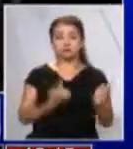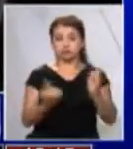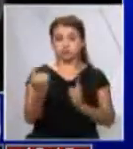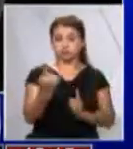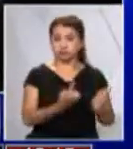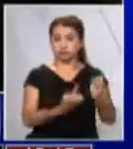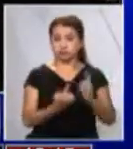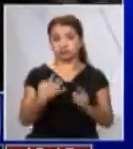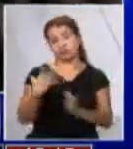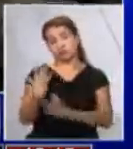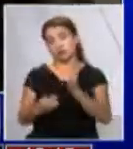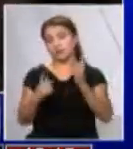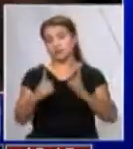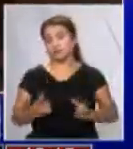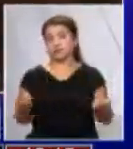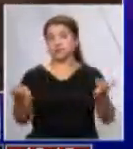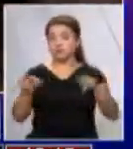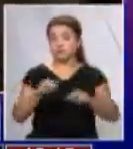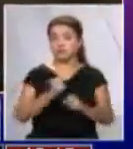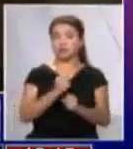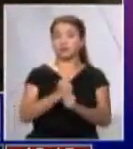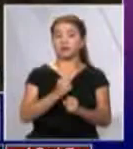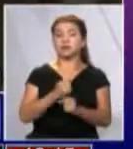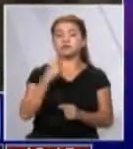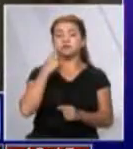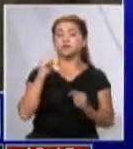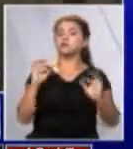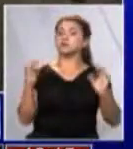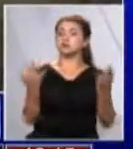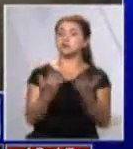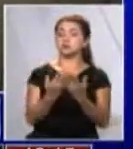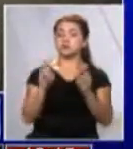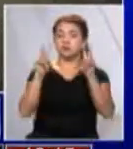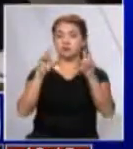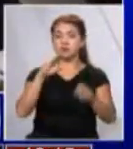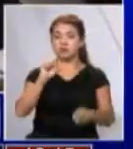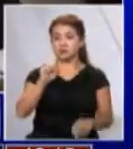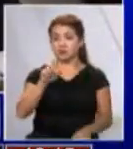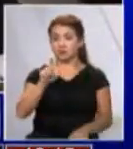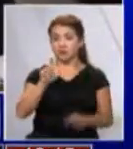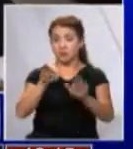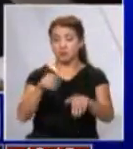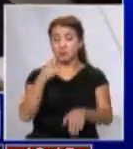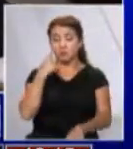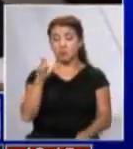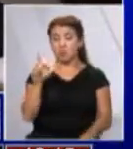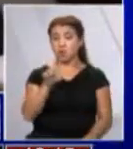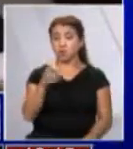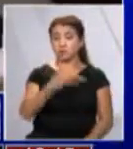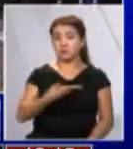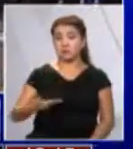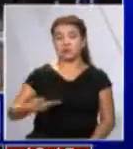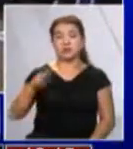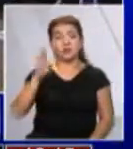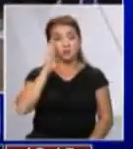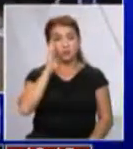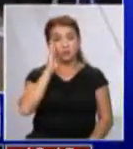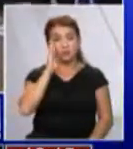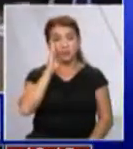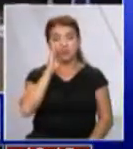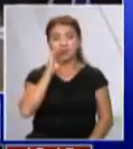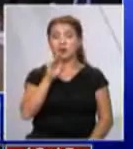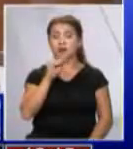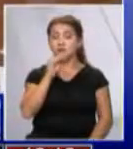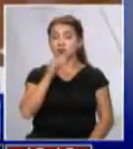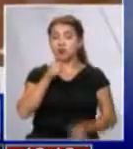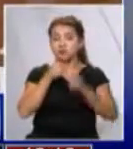vacaciones. Pero, como te mencionaba anteriormente, está marcado por el contexto del caso Cabal. Recordemos que ese mismo día lunes la presidenta de la República, Michelle Bachelet, hizo un breve